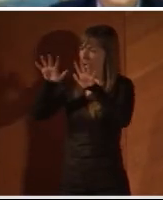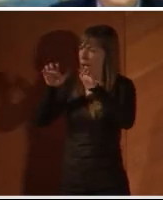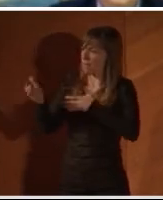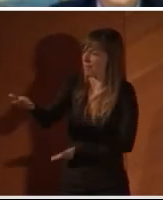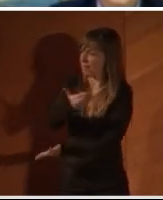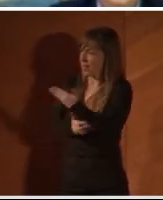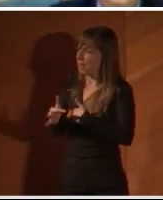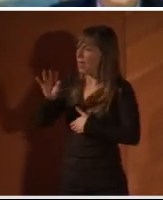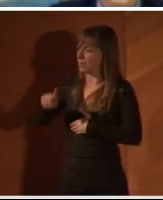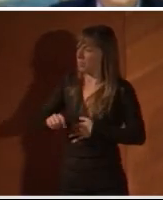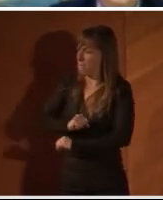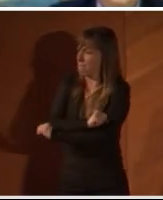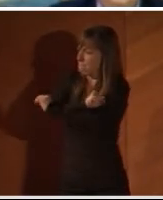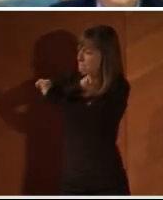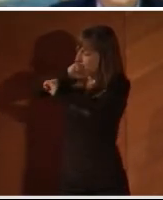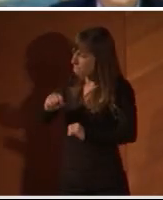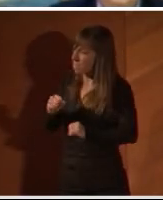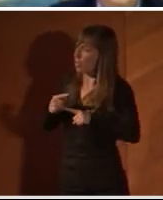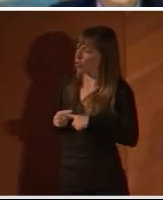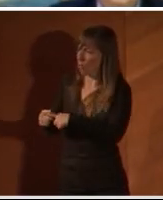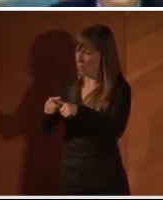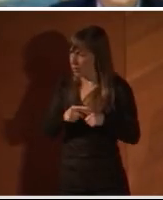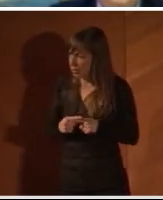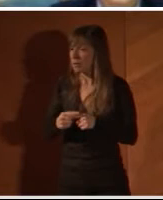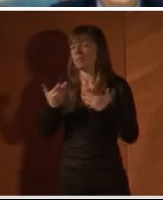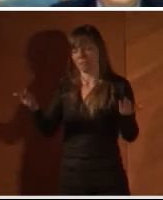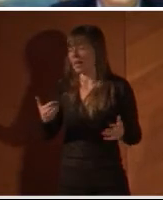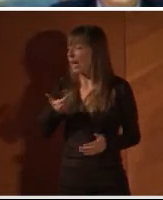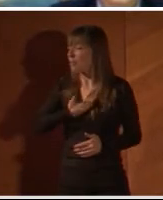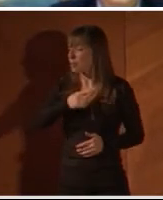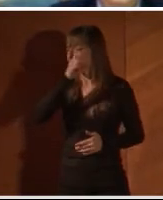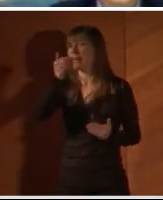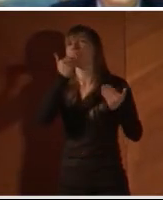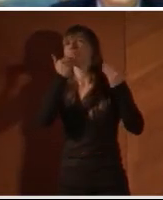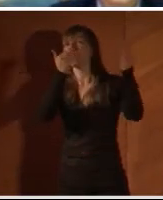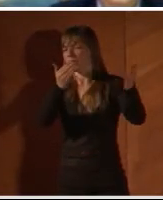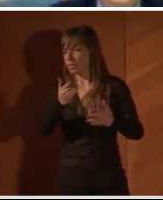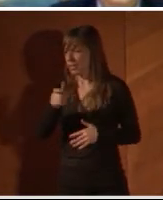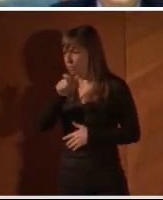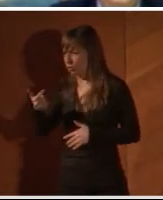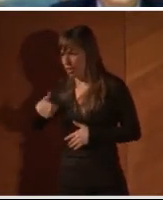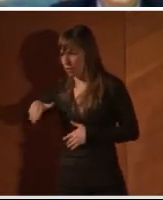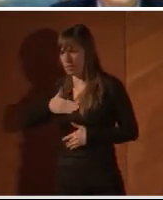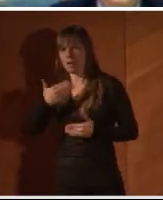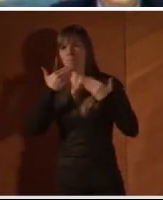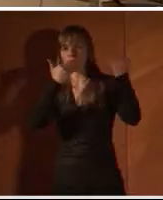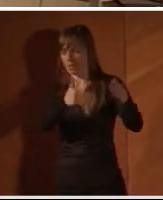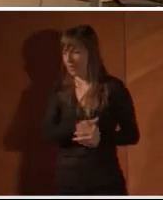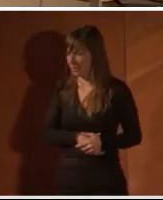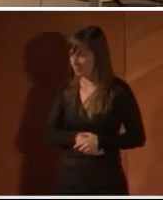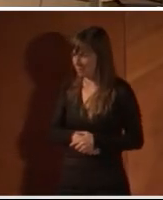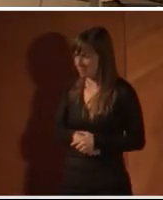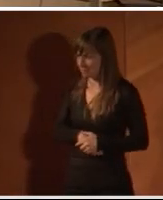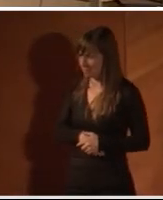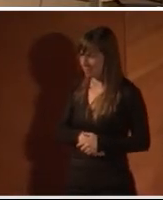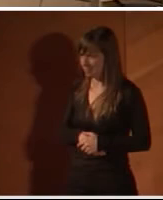solidez compartida. Así que muchas gracias en nombre del pueblo de Benalmádena. Muchas gracias.